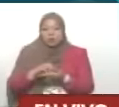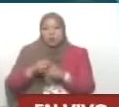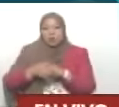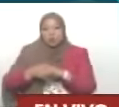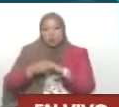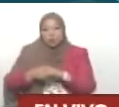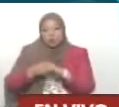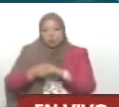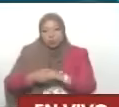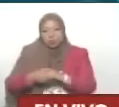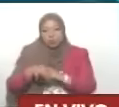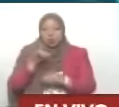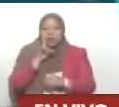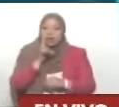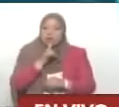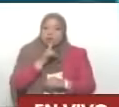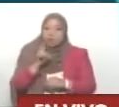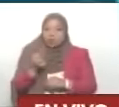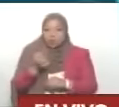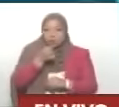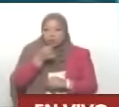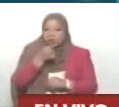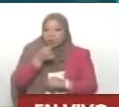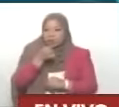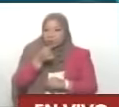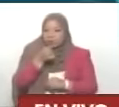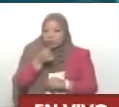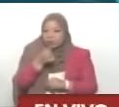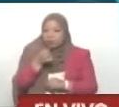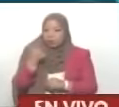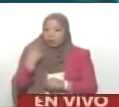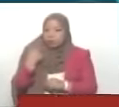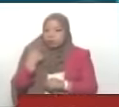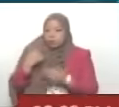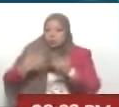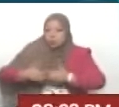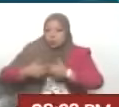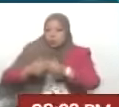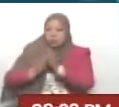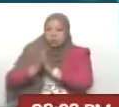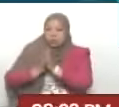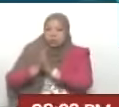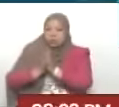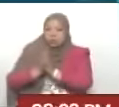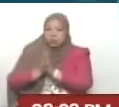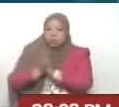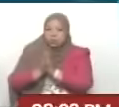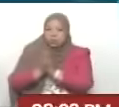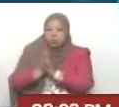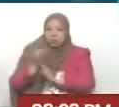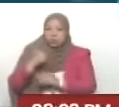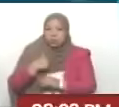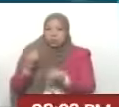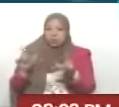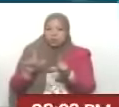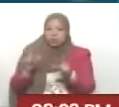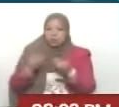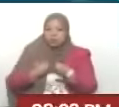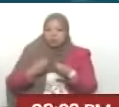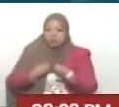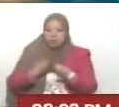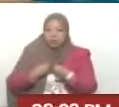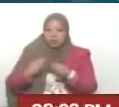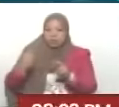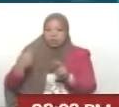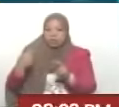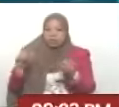en noviembre tuve la oportunidad de entrevistarla, porque además de ser emprendedora, también soy talento del canal Vive TV.